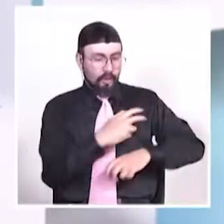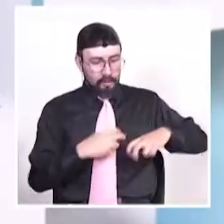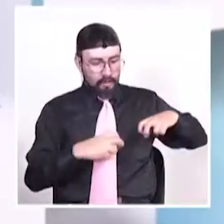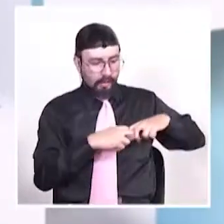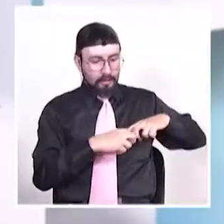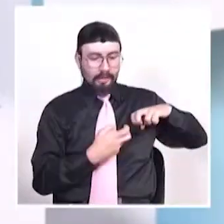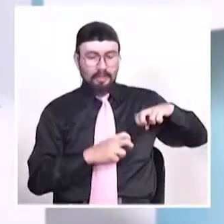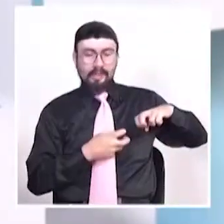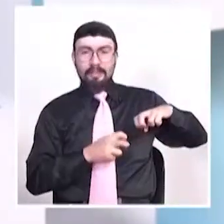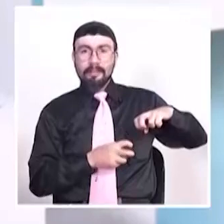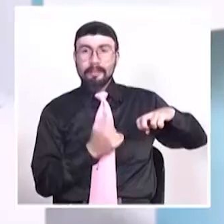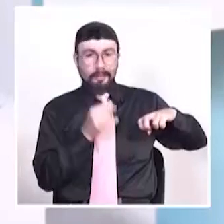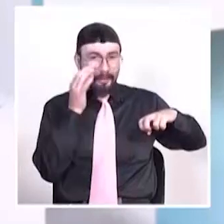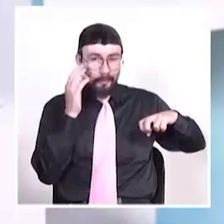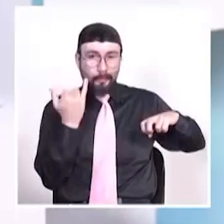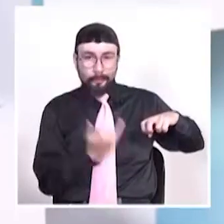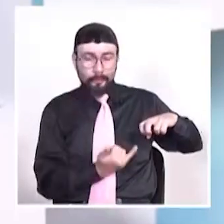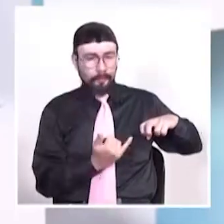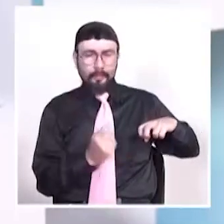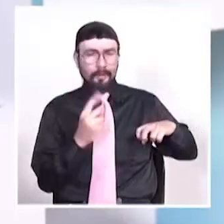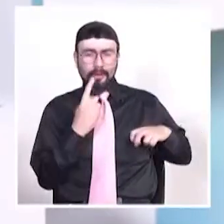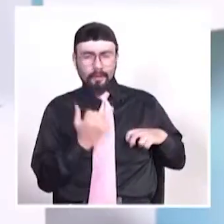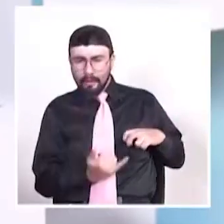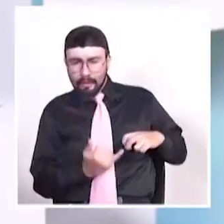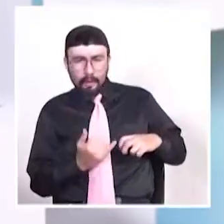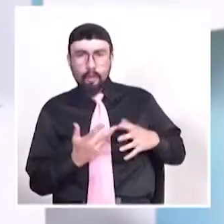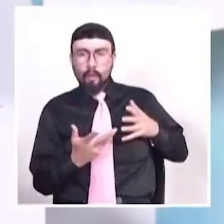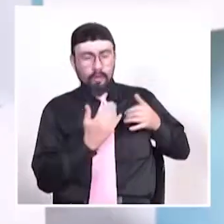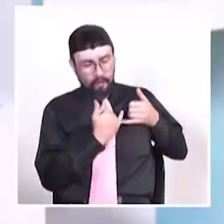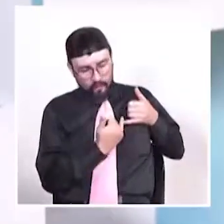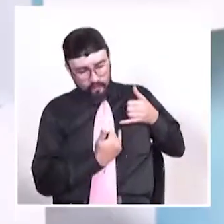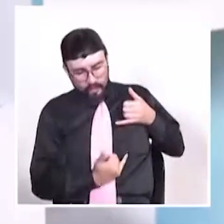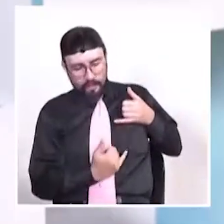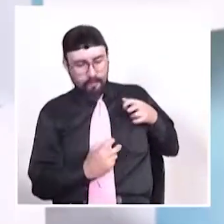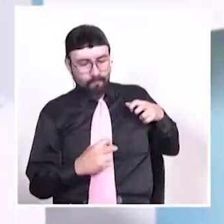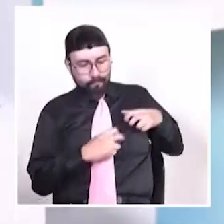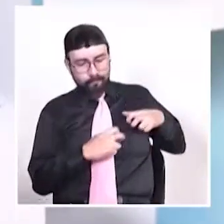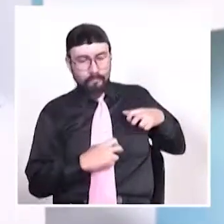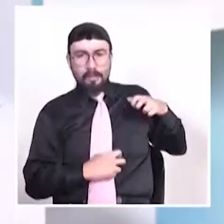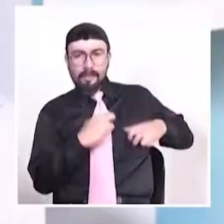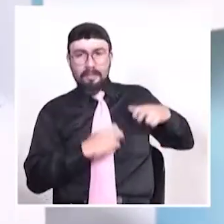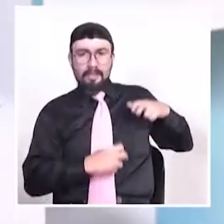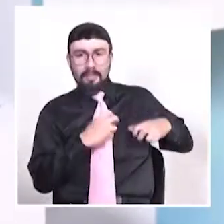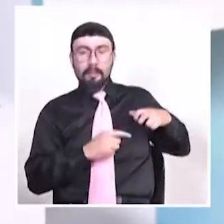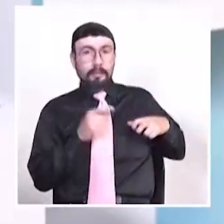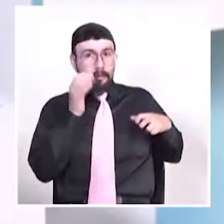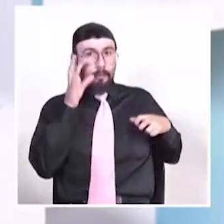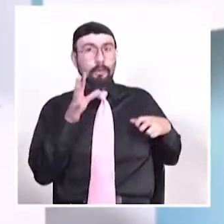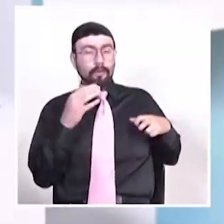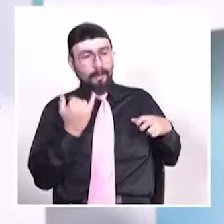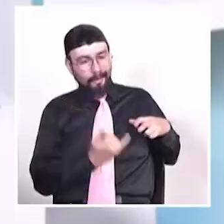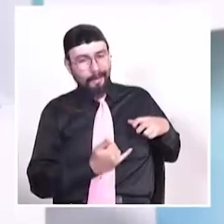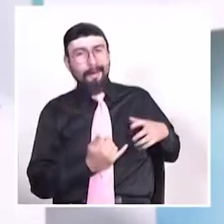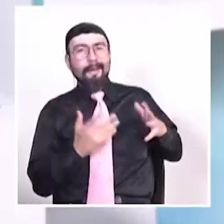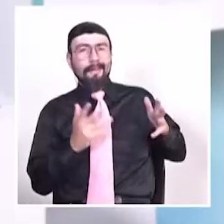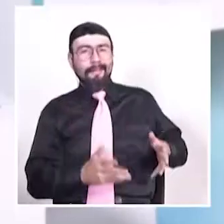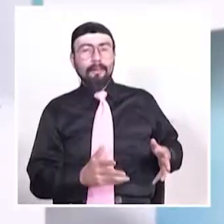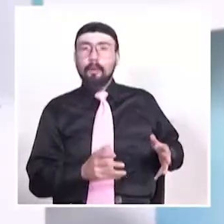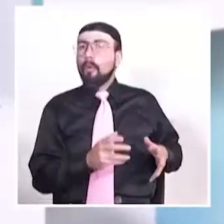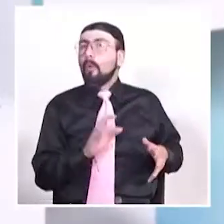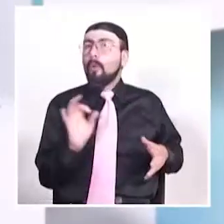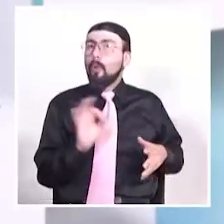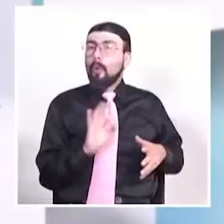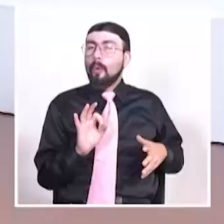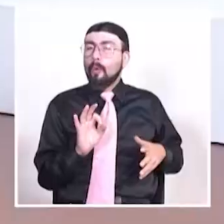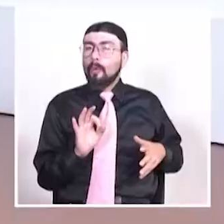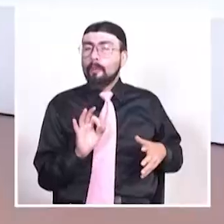haya alguna aberración, alguna línea aberrante que esté también entonces botando por ahí la despolarización, o